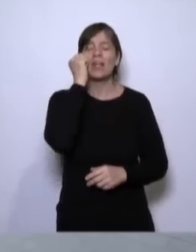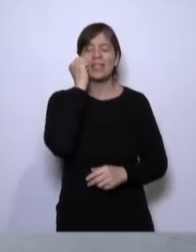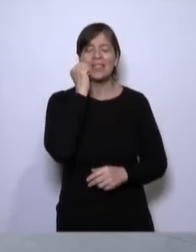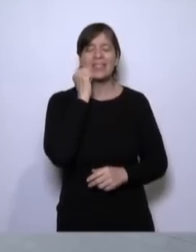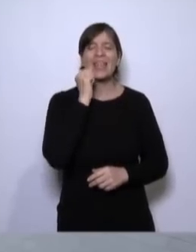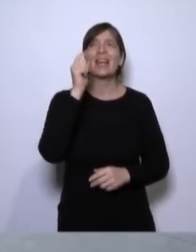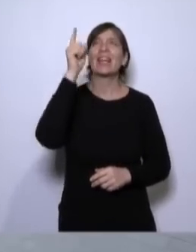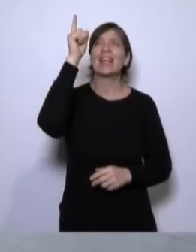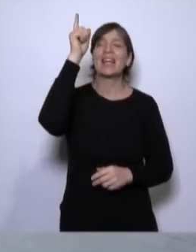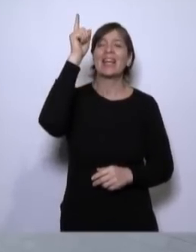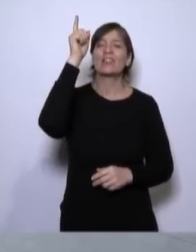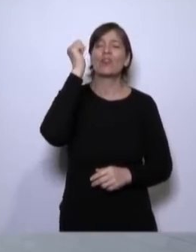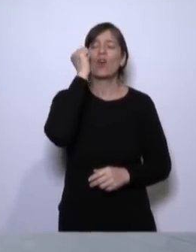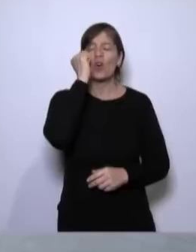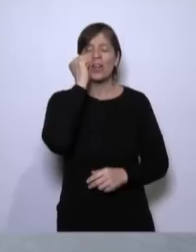Señor,